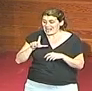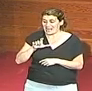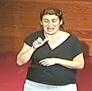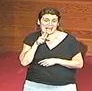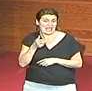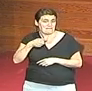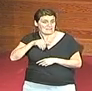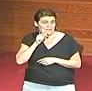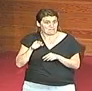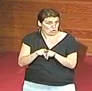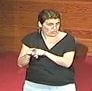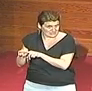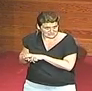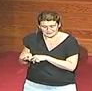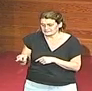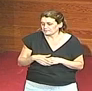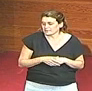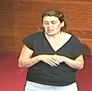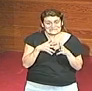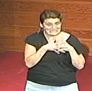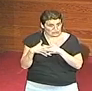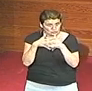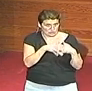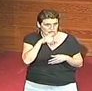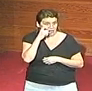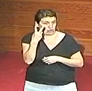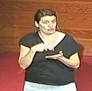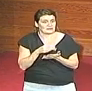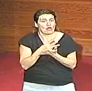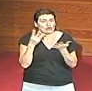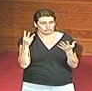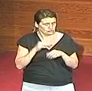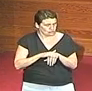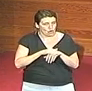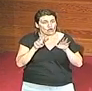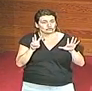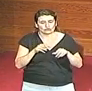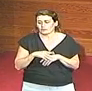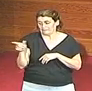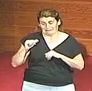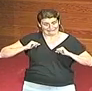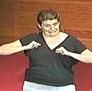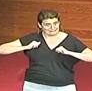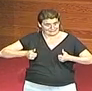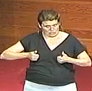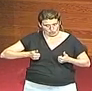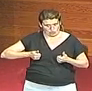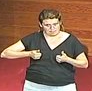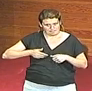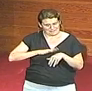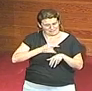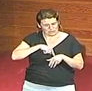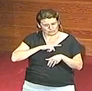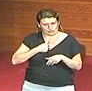Brothers en Estados Unidos en 2008 fue donde empezó un poco nuestra implosión